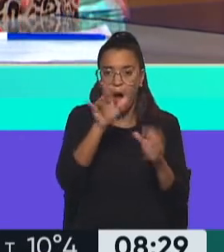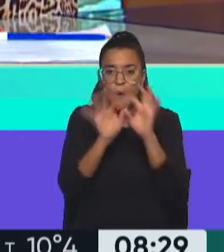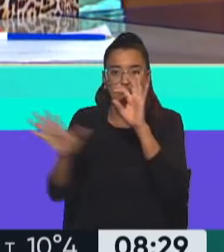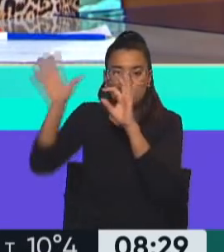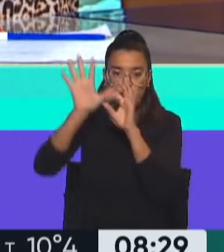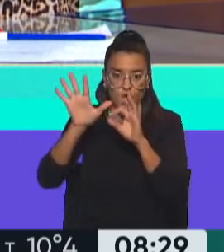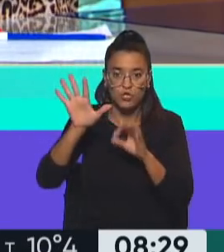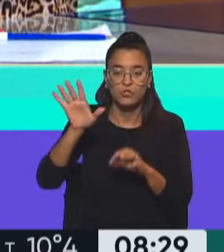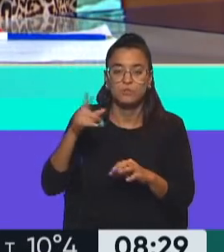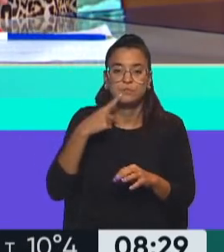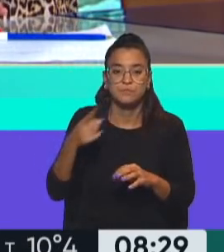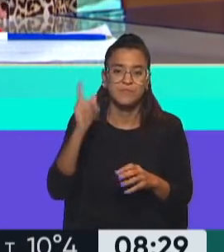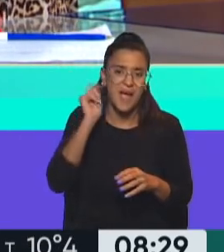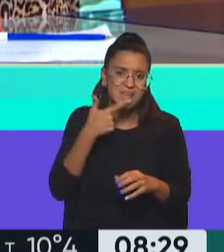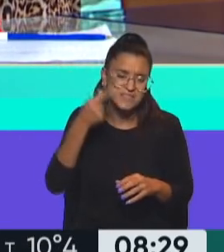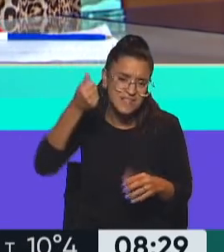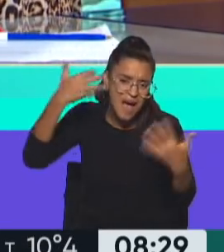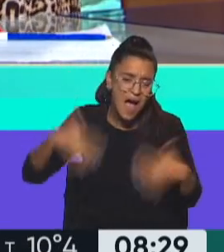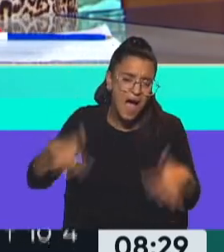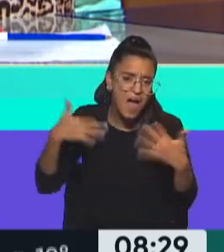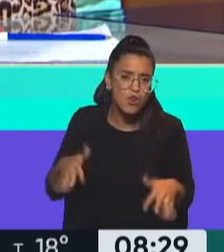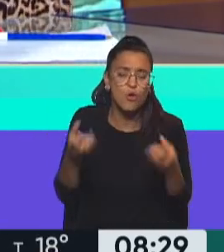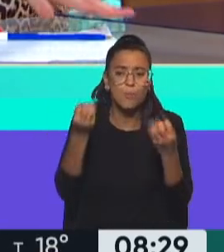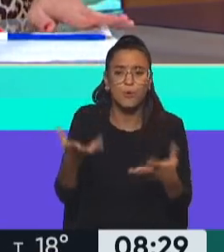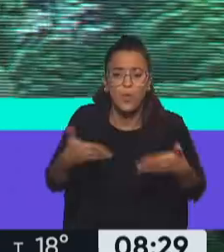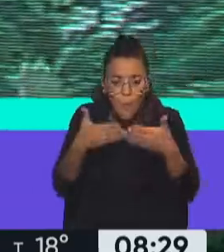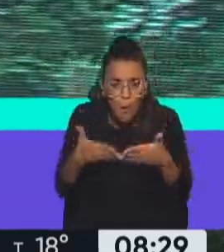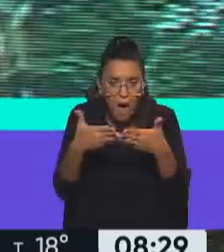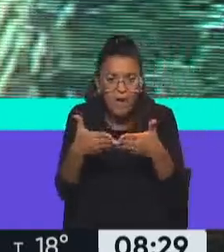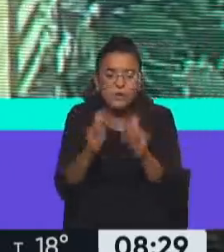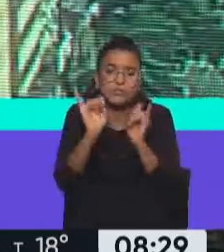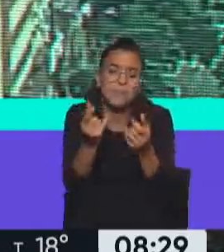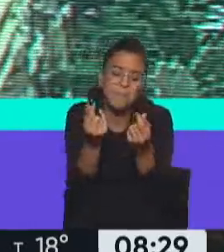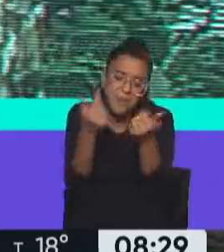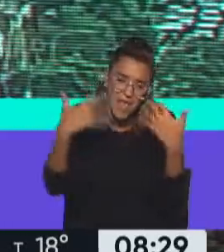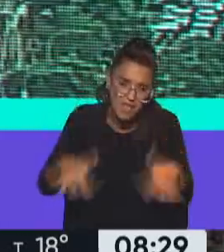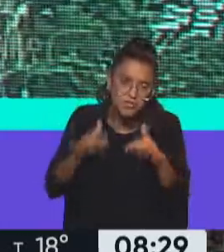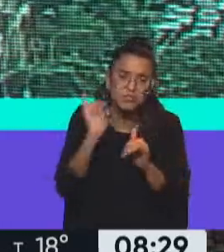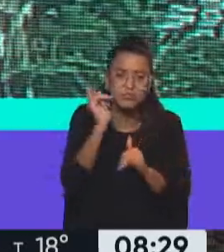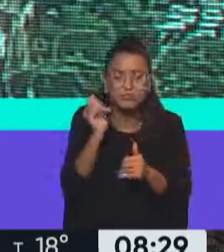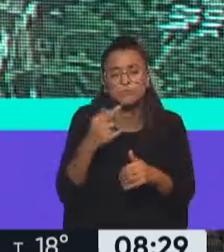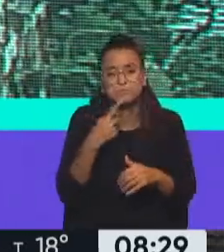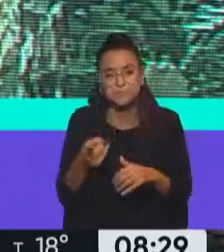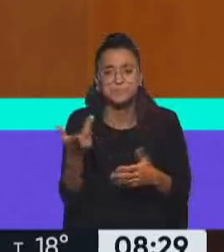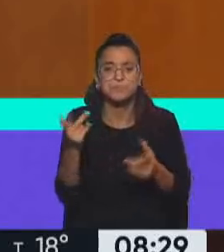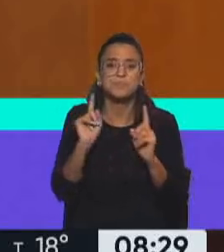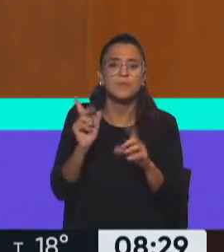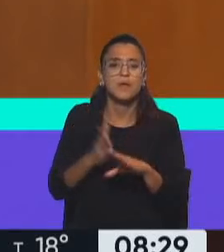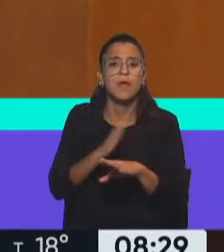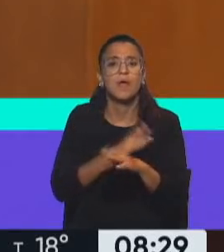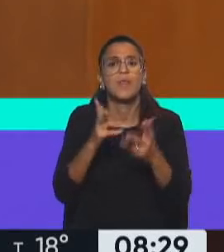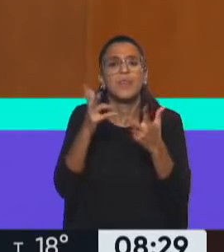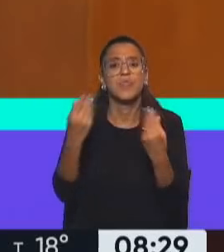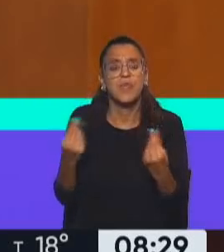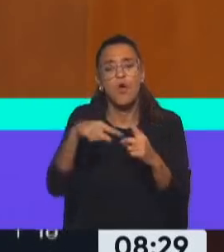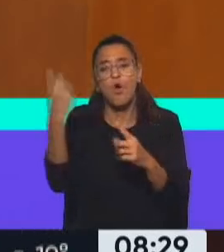Europea. Gas carísimo, ¿no? Porque llega a través de barcos. Además de los precios, claro. Exactamente. Bueno, lo que plantea también